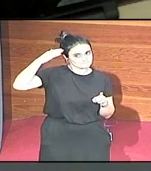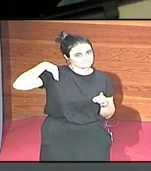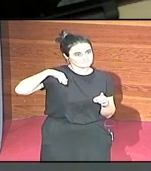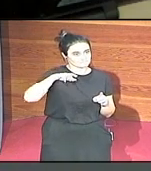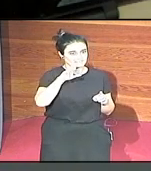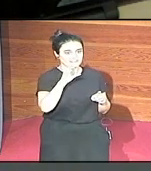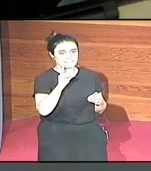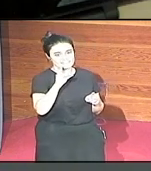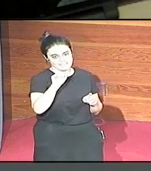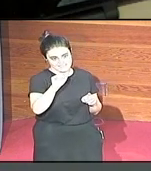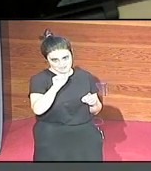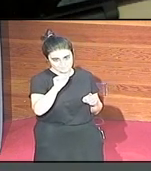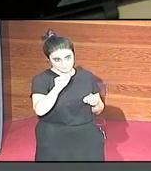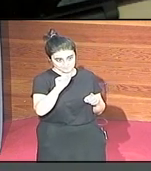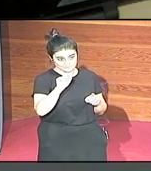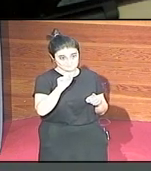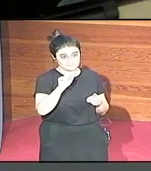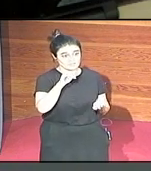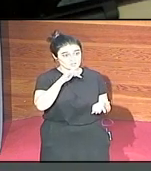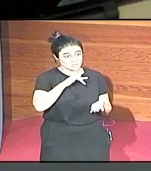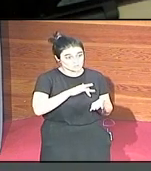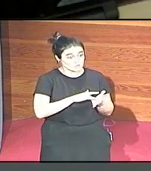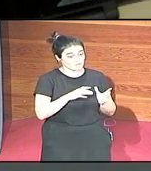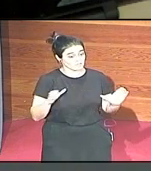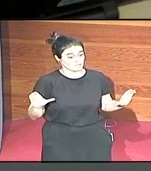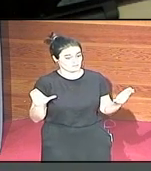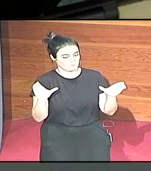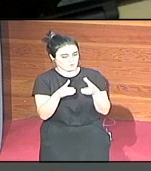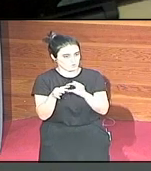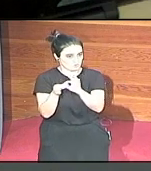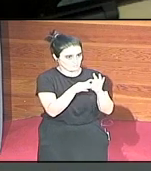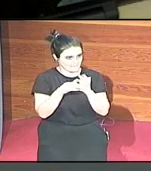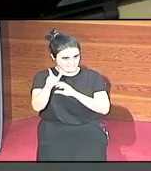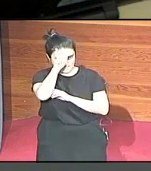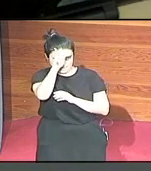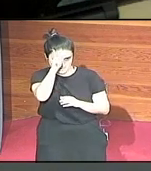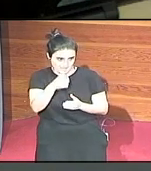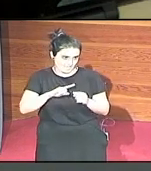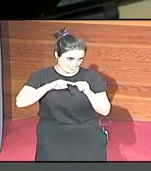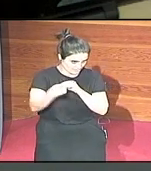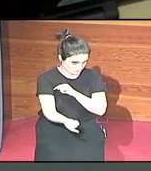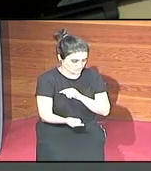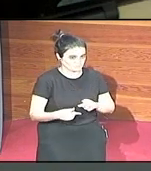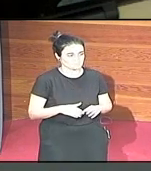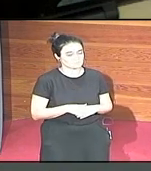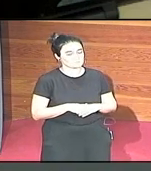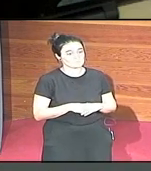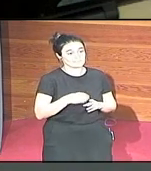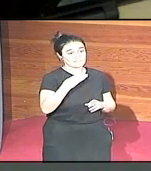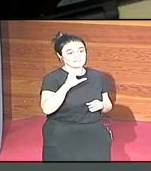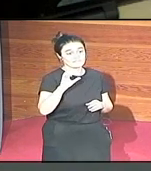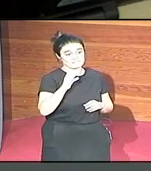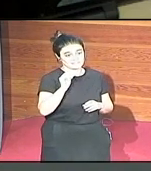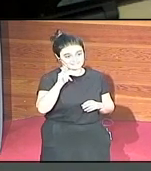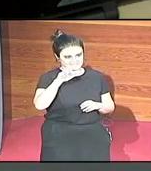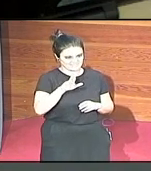RDA, después de la reunificación alemana. La declaración de Becker, mencionada en su